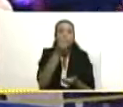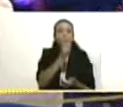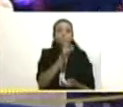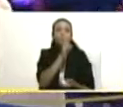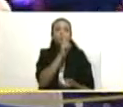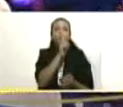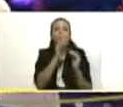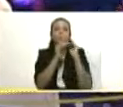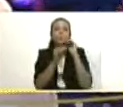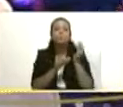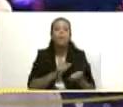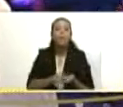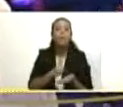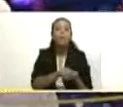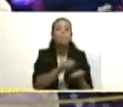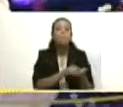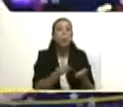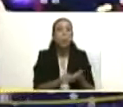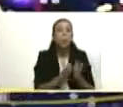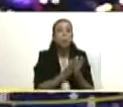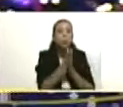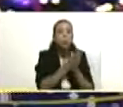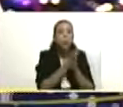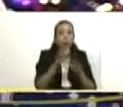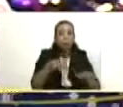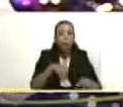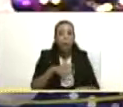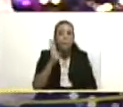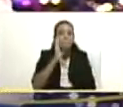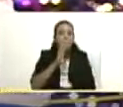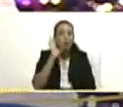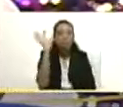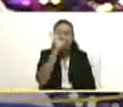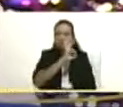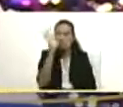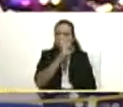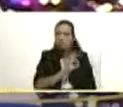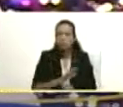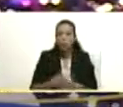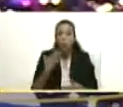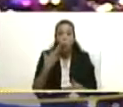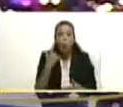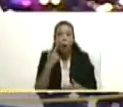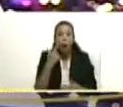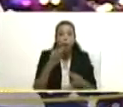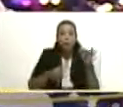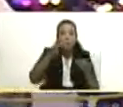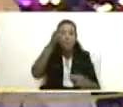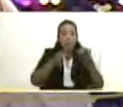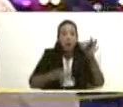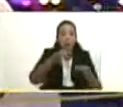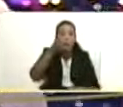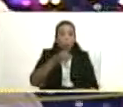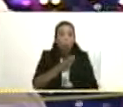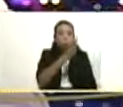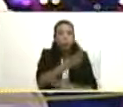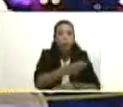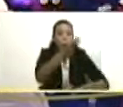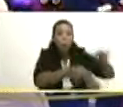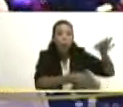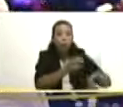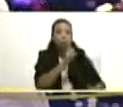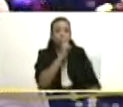billetes de los gringos, conspiran, conspiran en la mayor impunidad. y cuando viene la fiscalía y actúa la